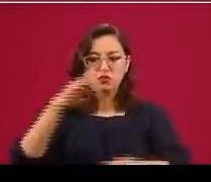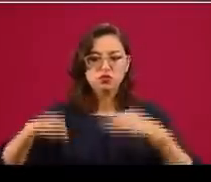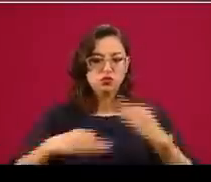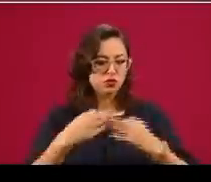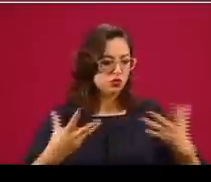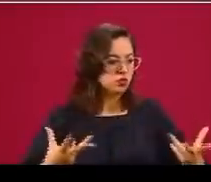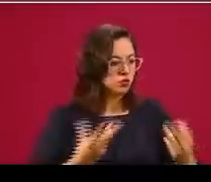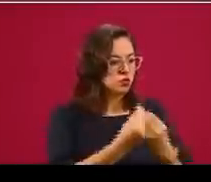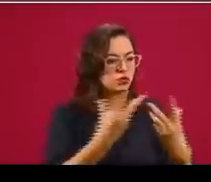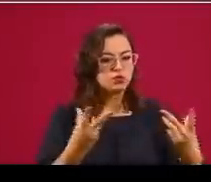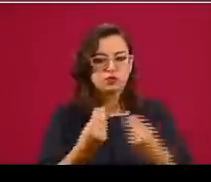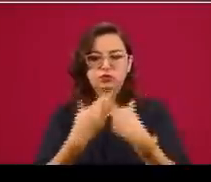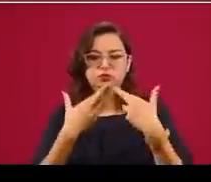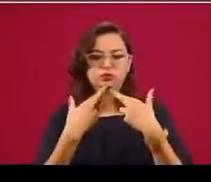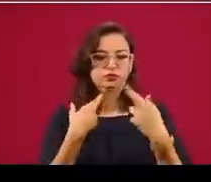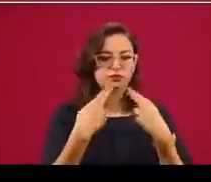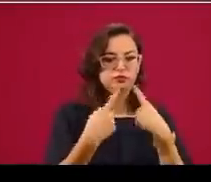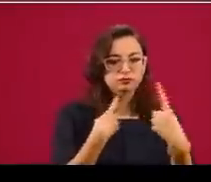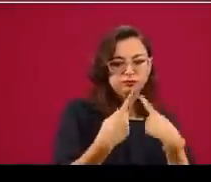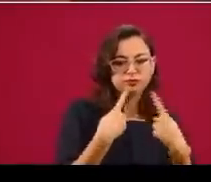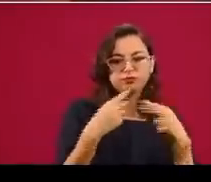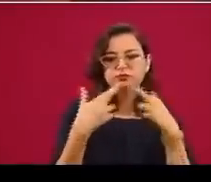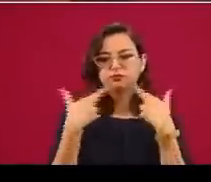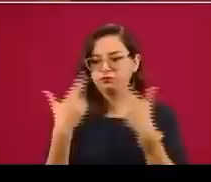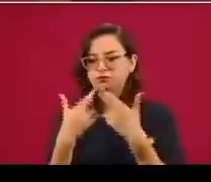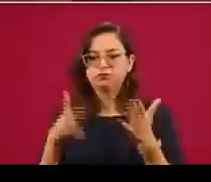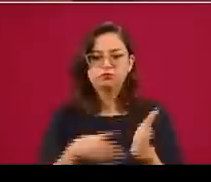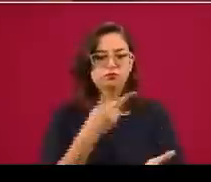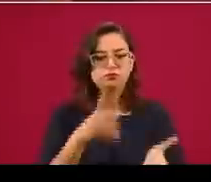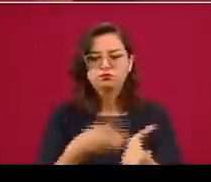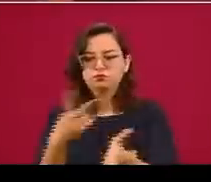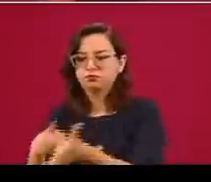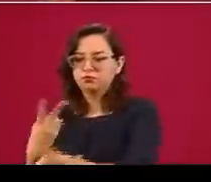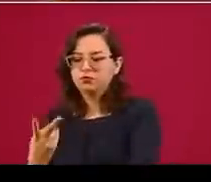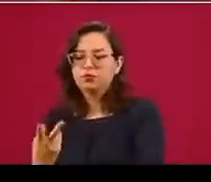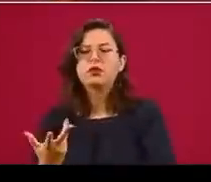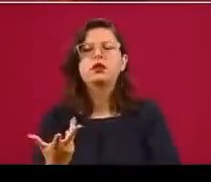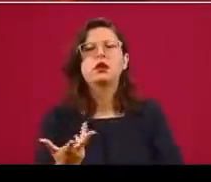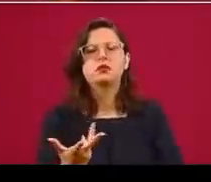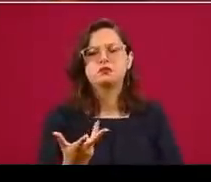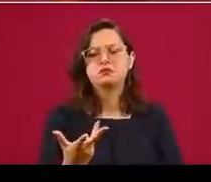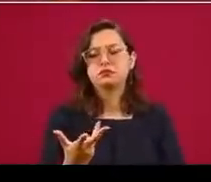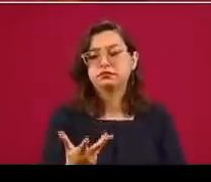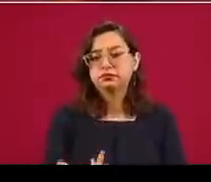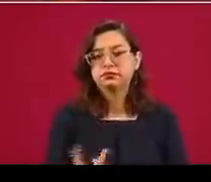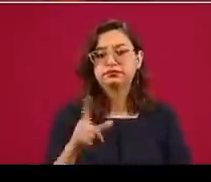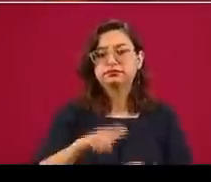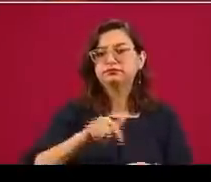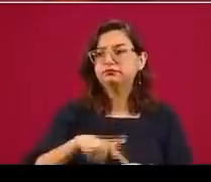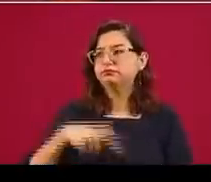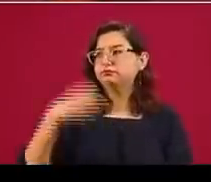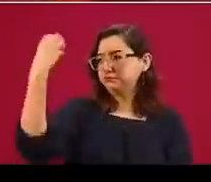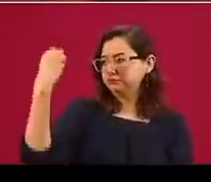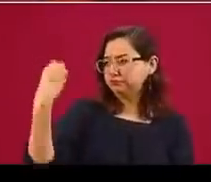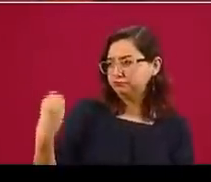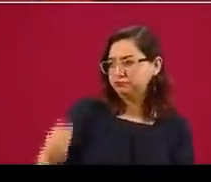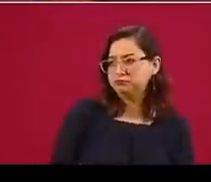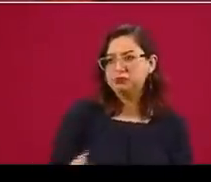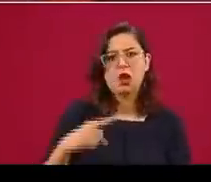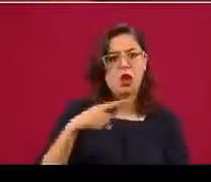acuerdo en el manejo, la aplicación del semáforo